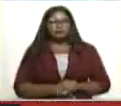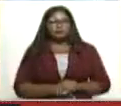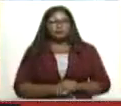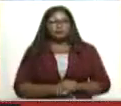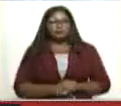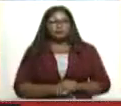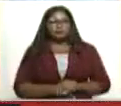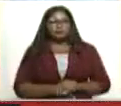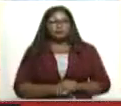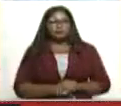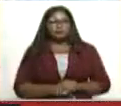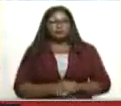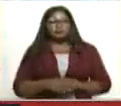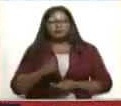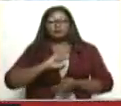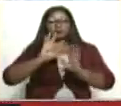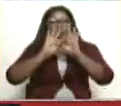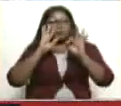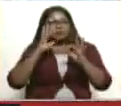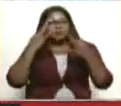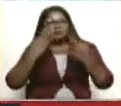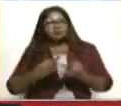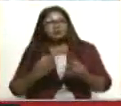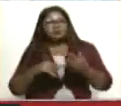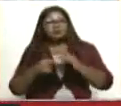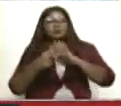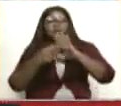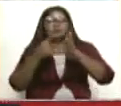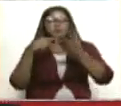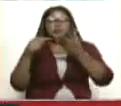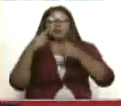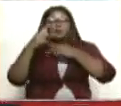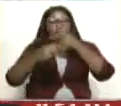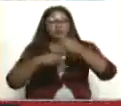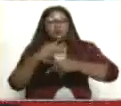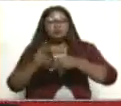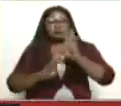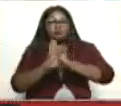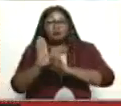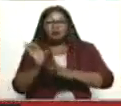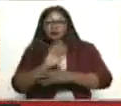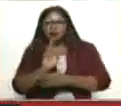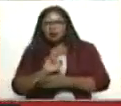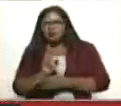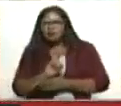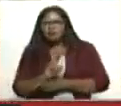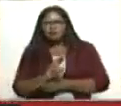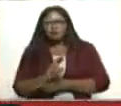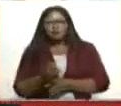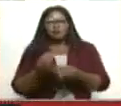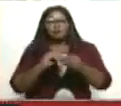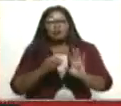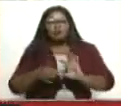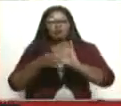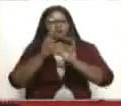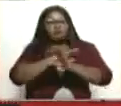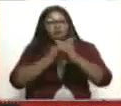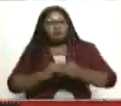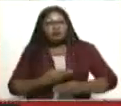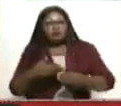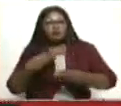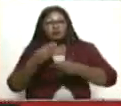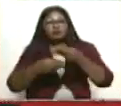De seguro emergerán diversos procesos más acelerados que articulen fuerzas, que